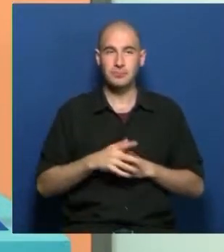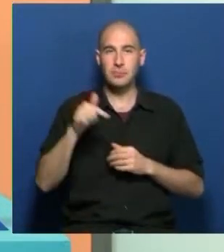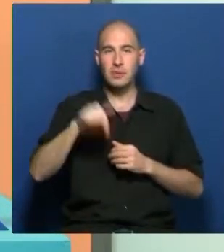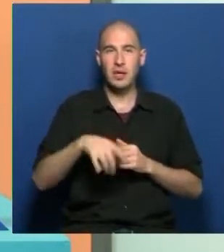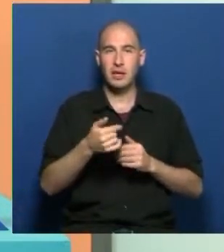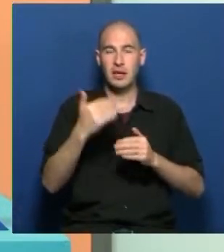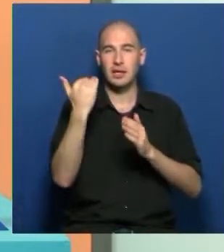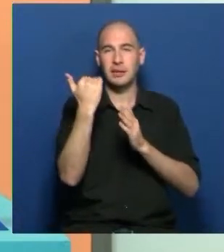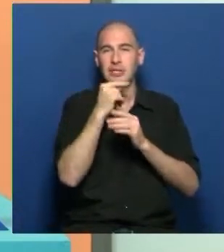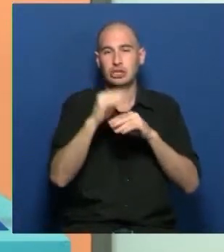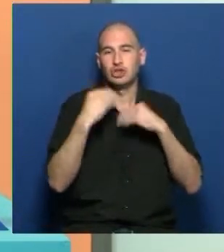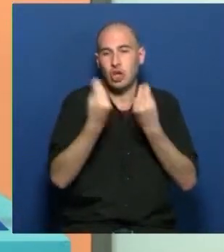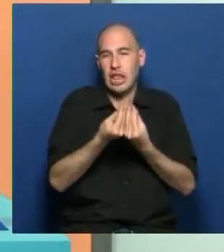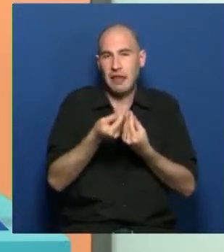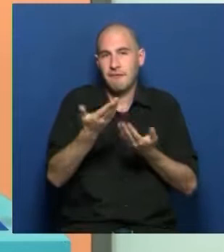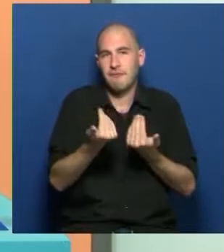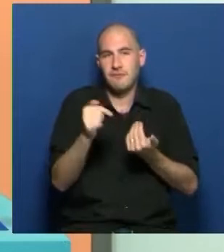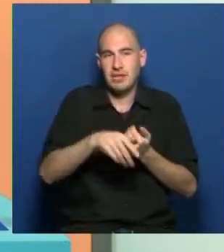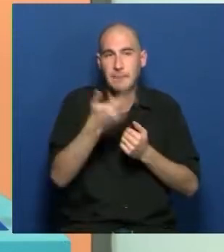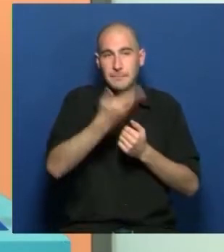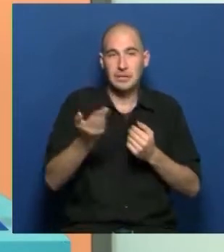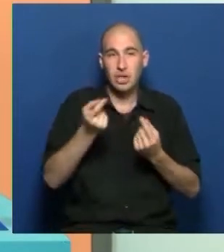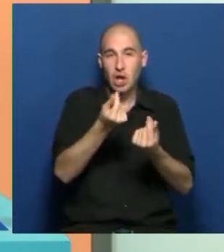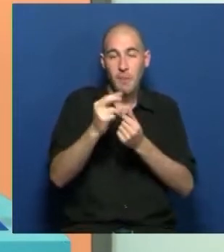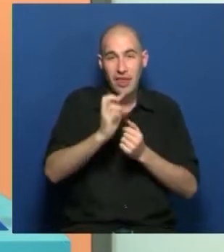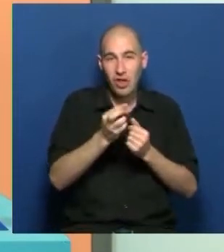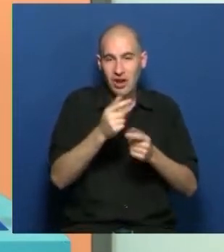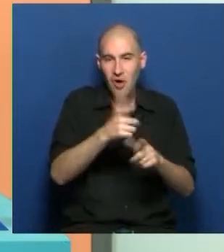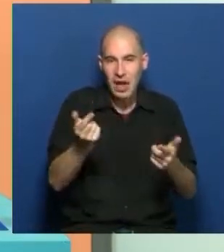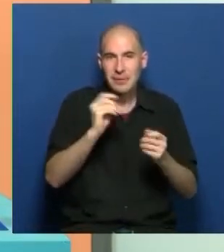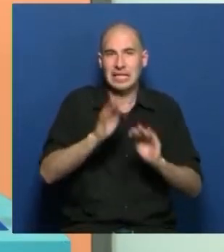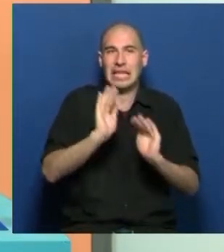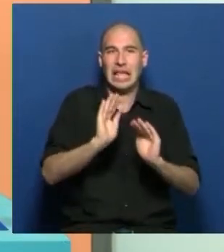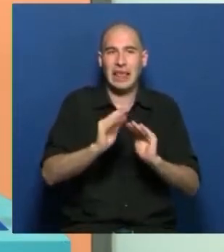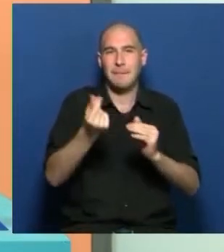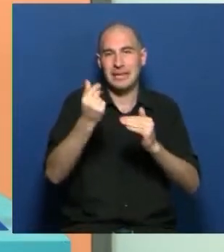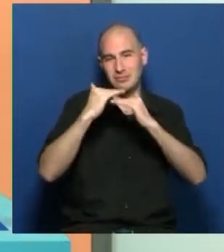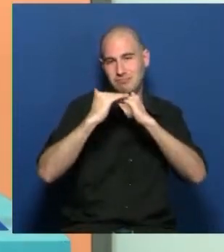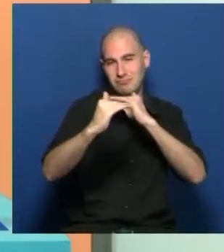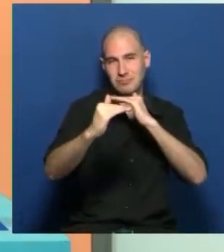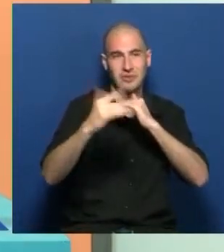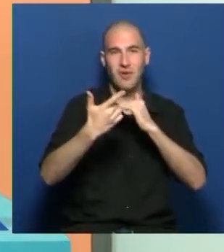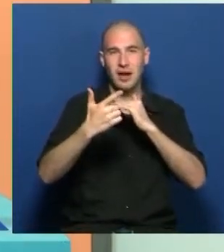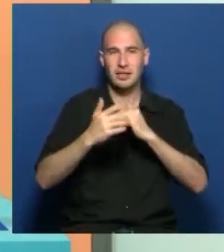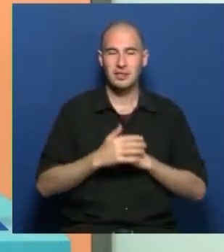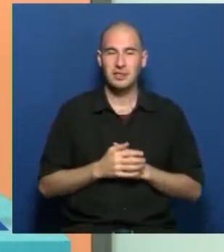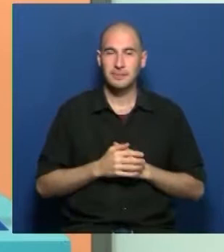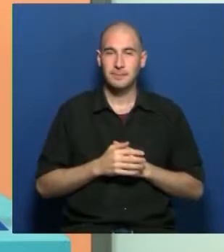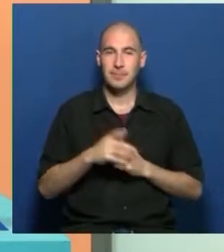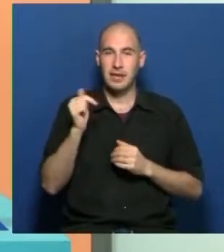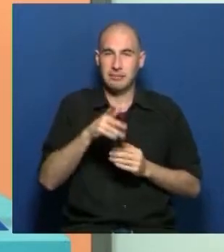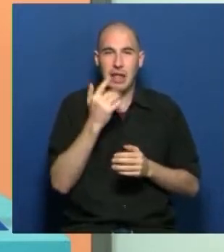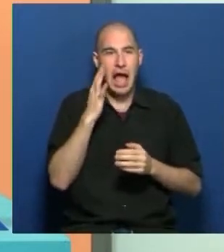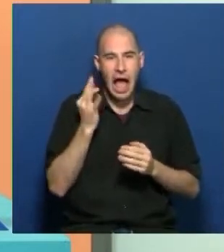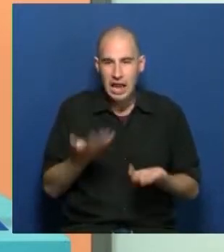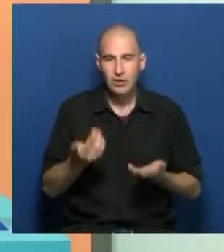existe una cantidad suficiente de personas que compren dólares como para mantener ese valor en una situación que permita por